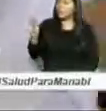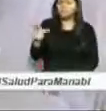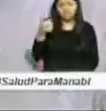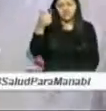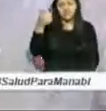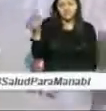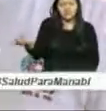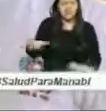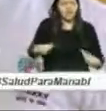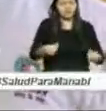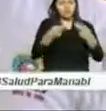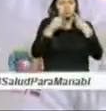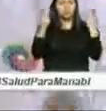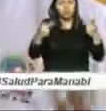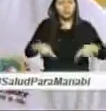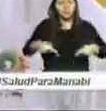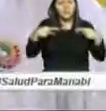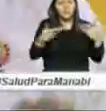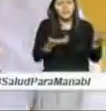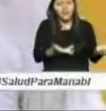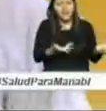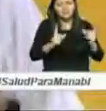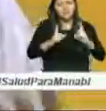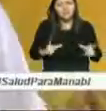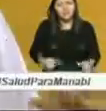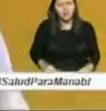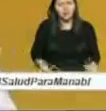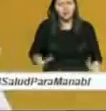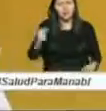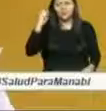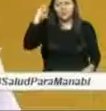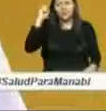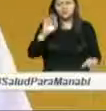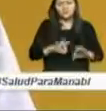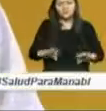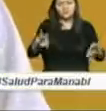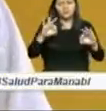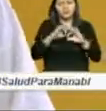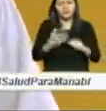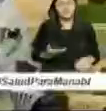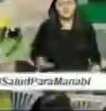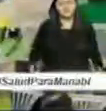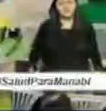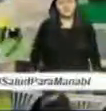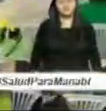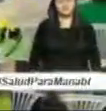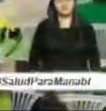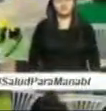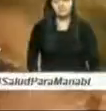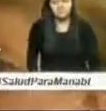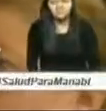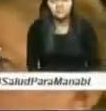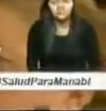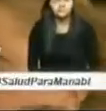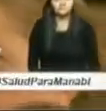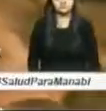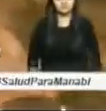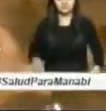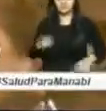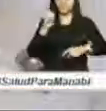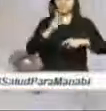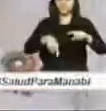haya gasto público por la vida, por la salud, por los derechos fundamentales, compañeros. No puede haber salud de